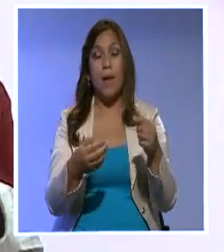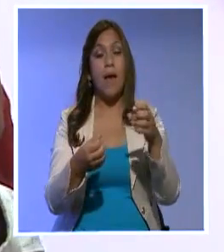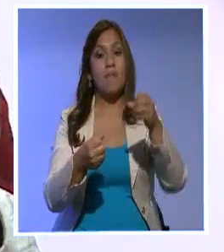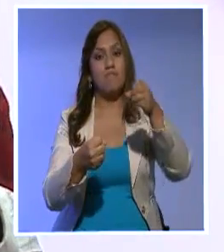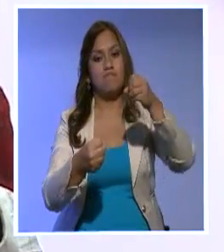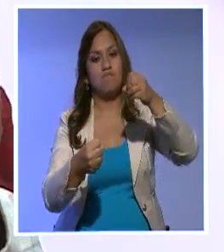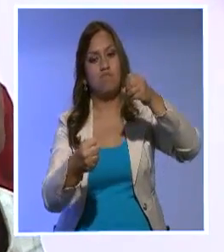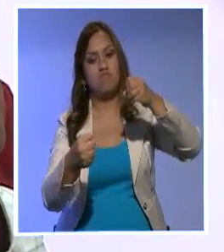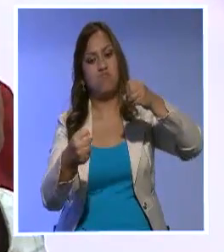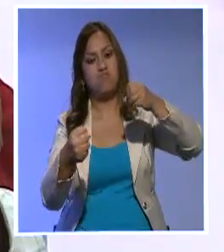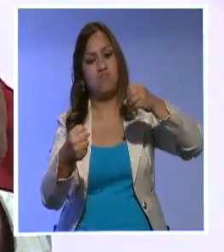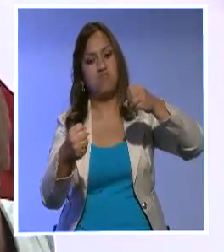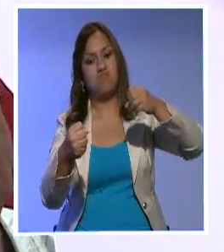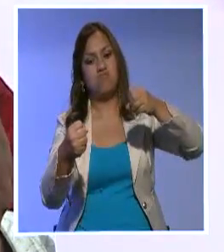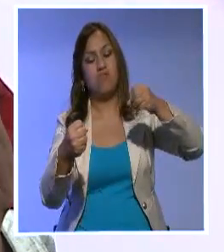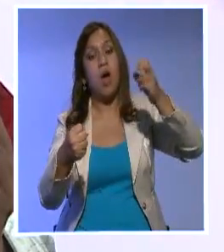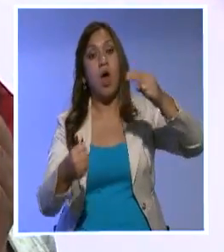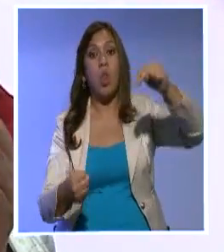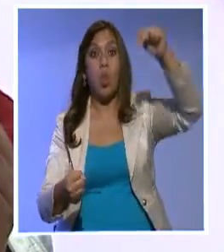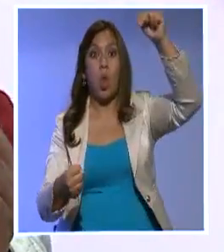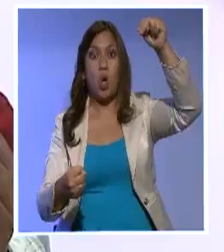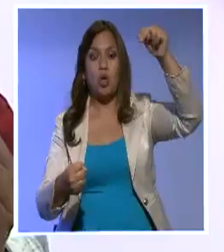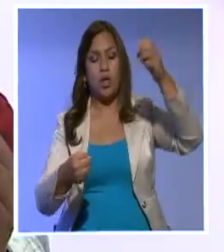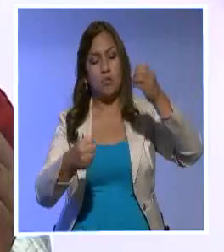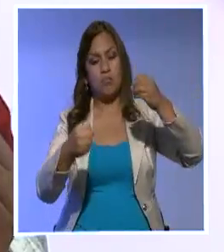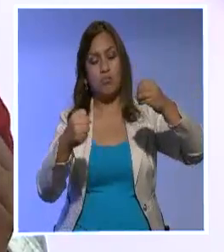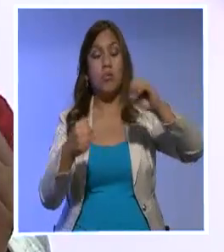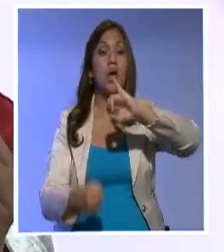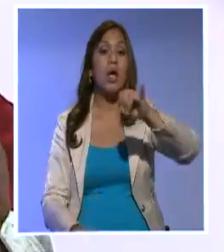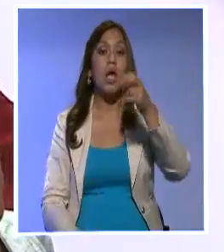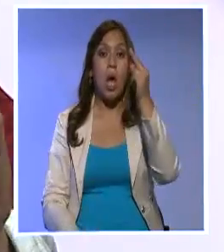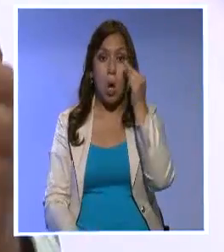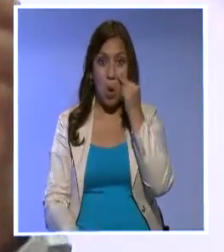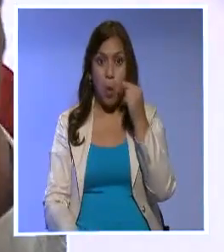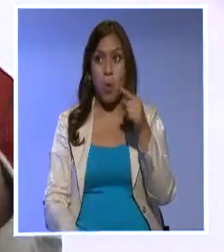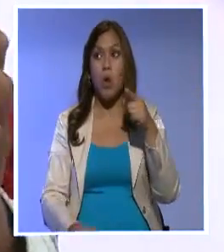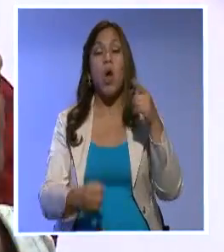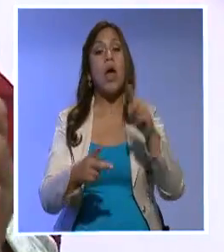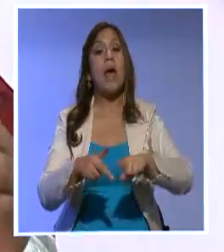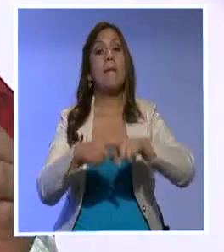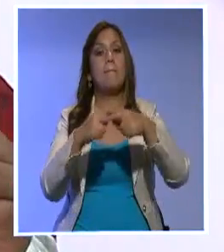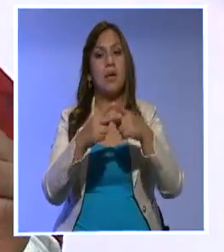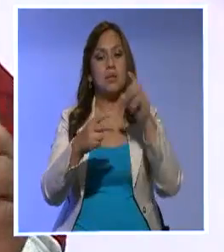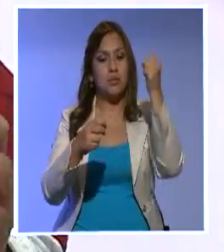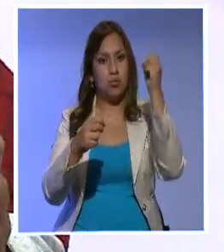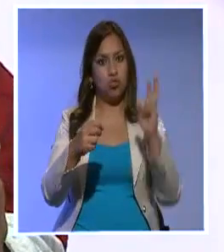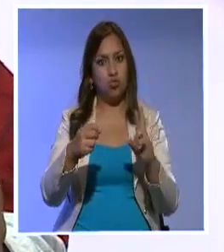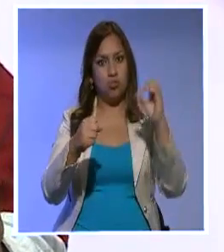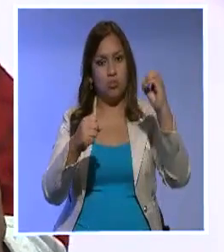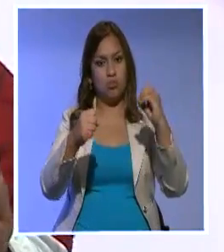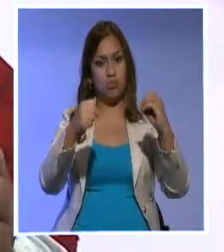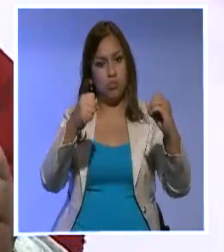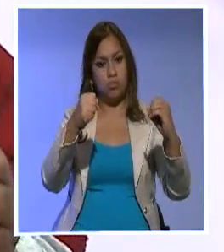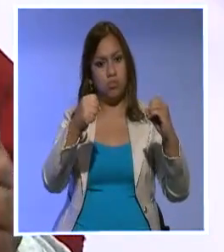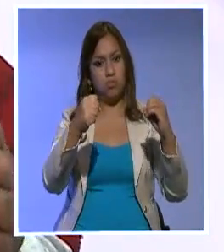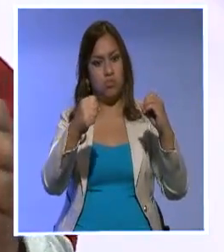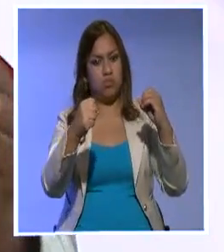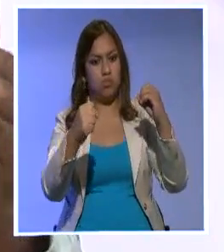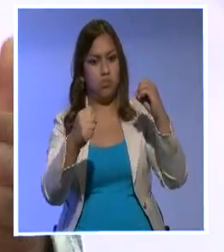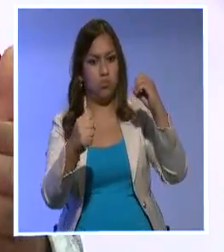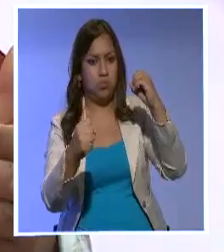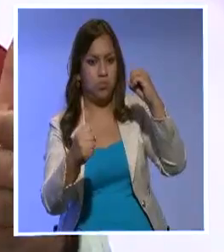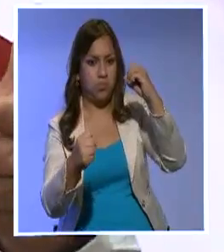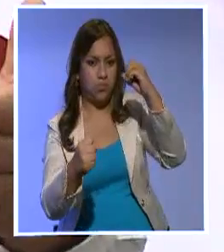hacia el norte diríamos en el mes de junio hay un retorno hacia el sur como lo celebran dentro de las comunidades